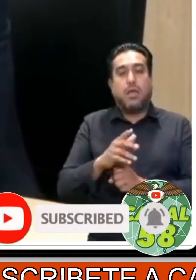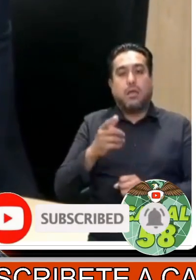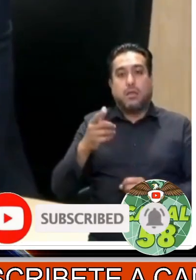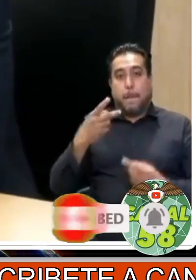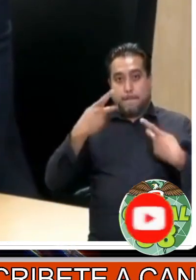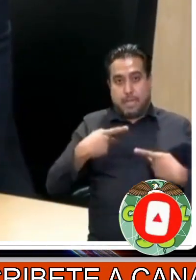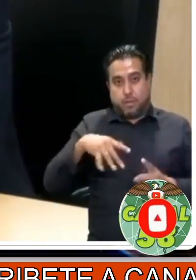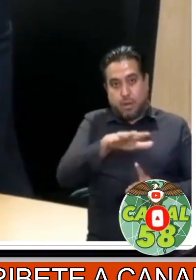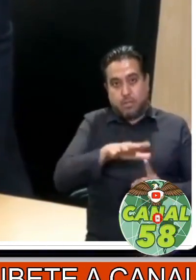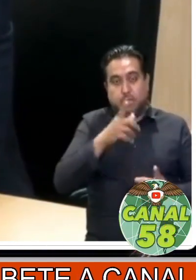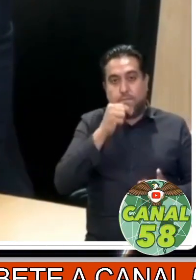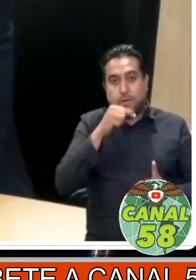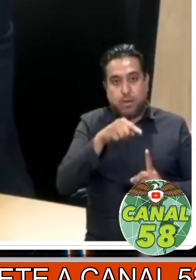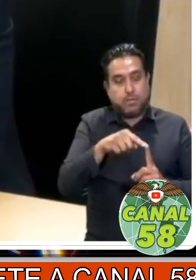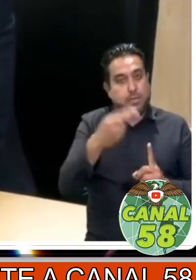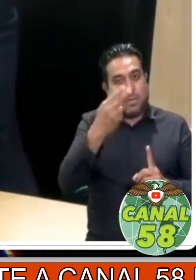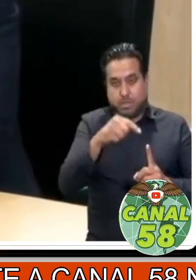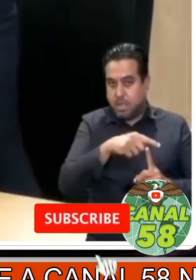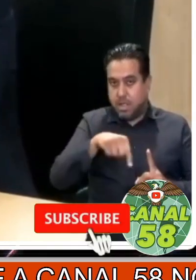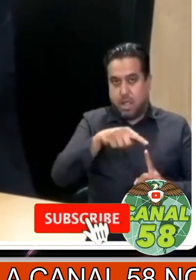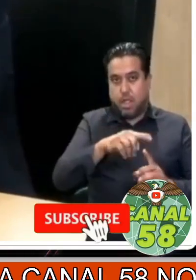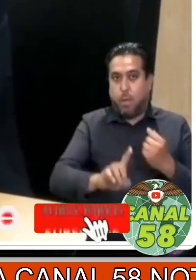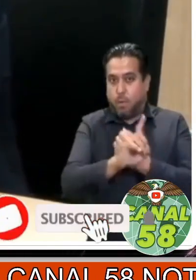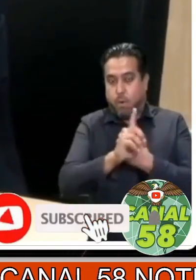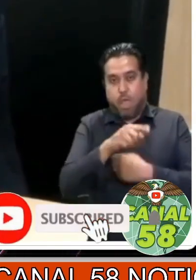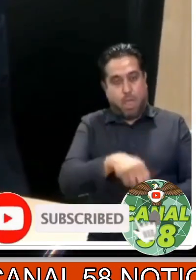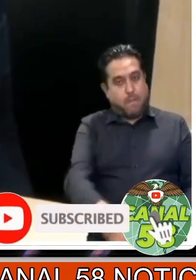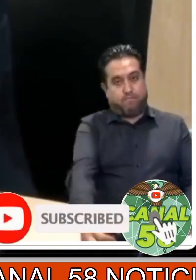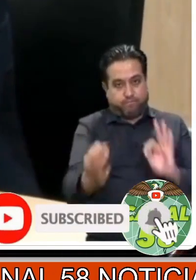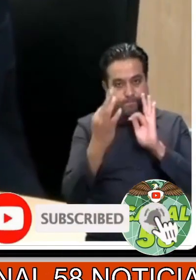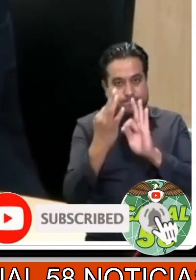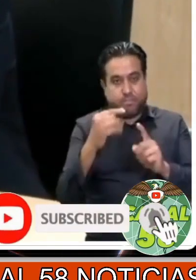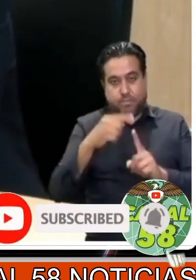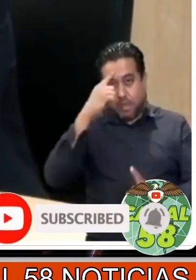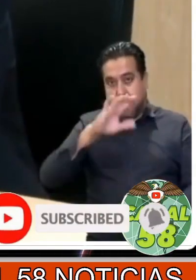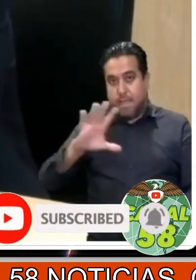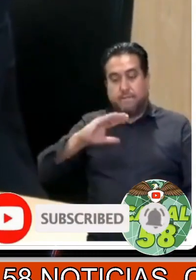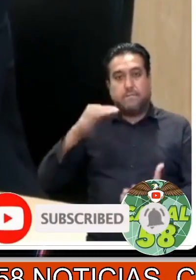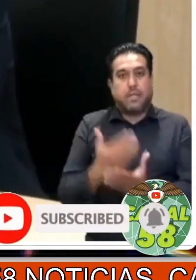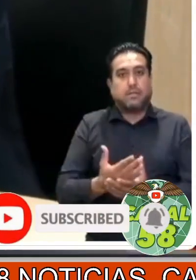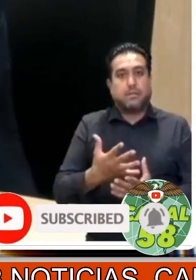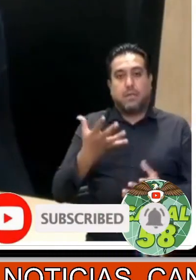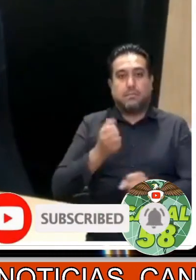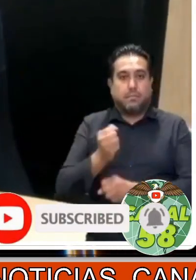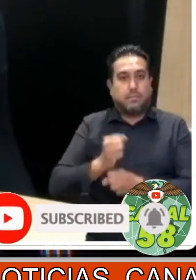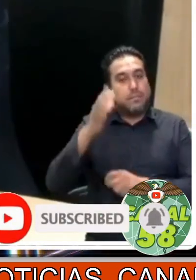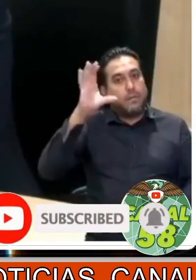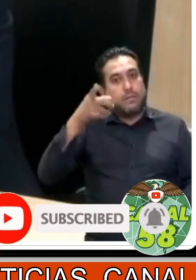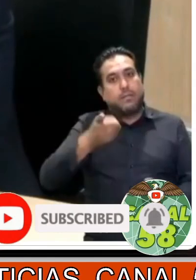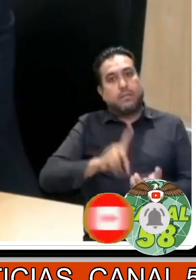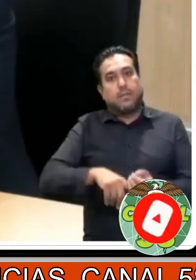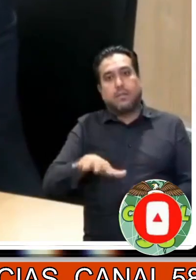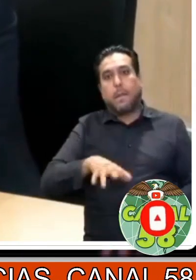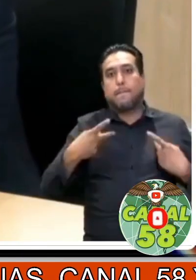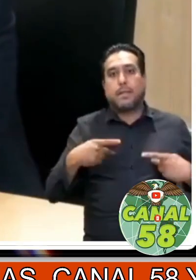policiales actuales, enfrentar la problemática de la delincuencia que atenta contra la paz de